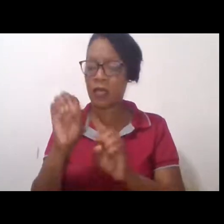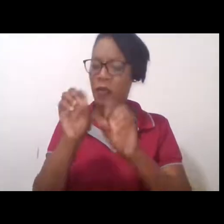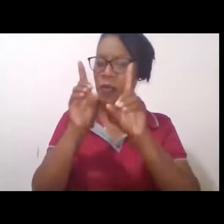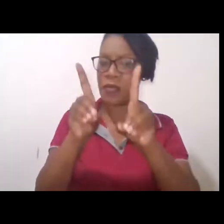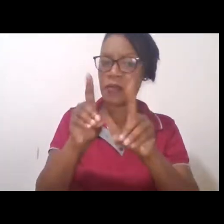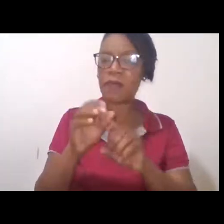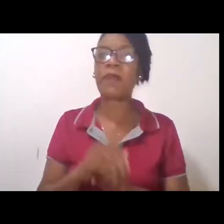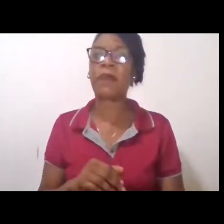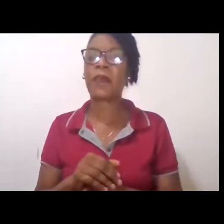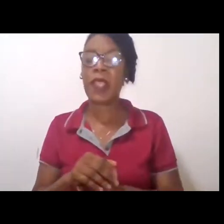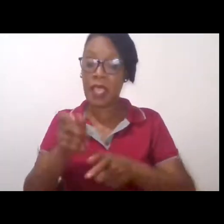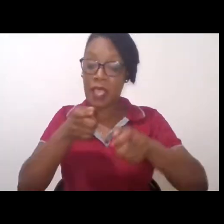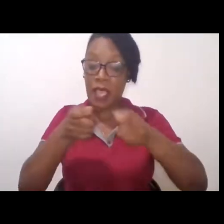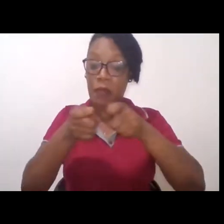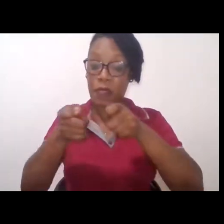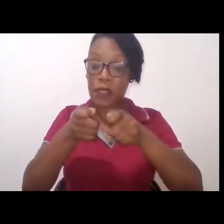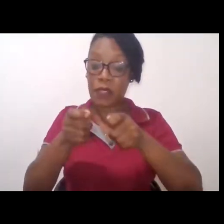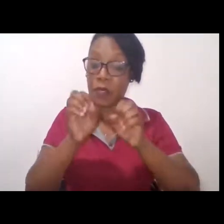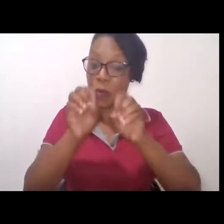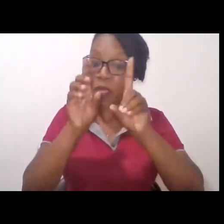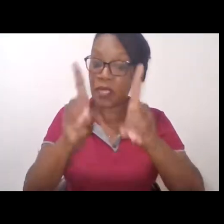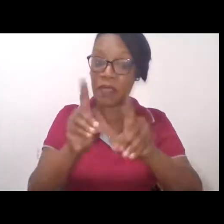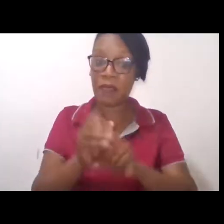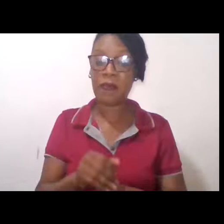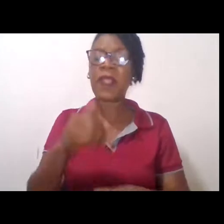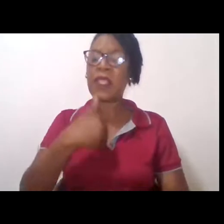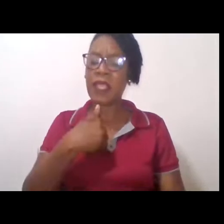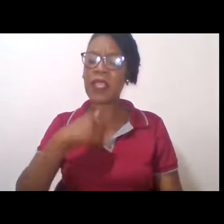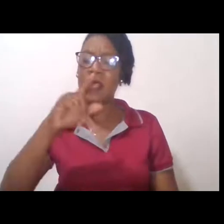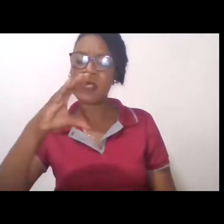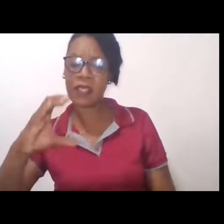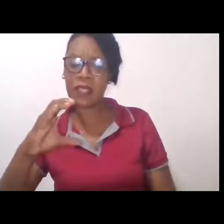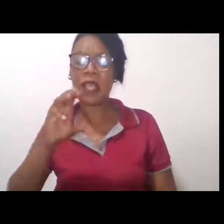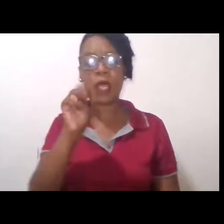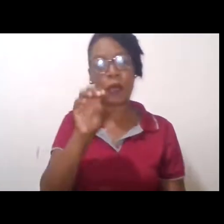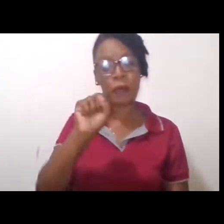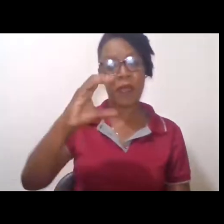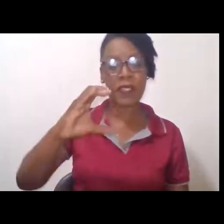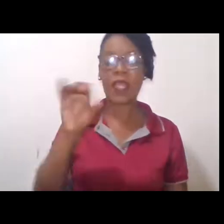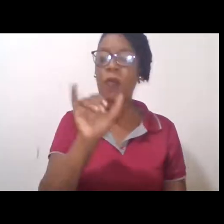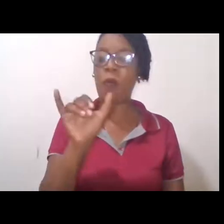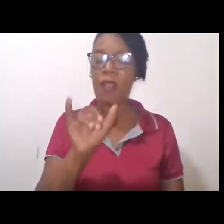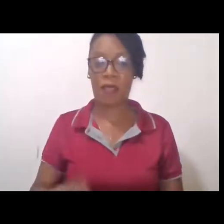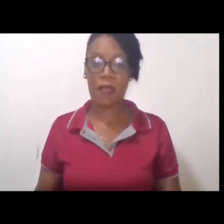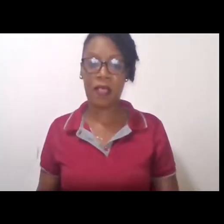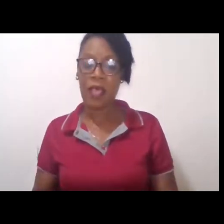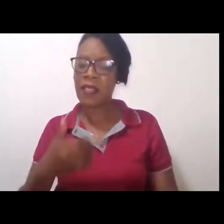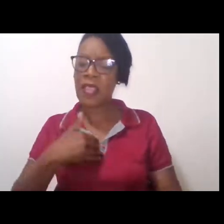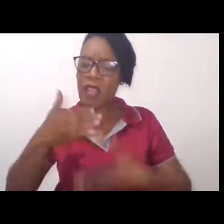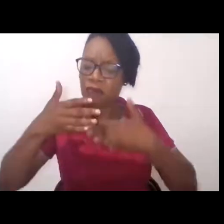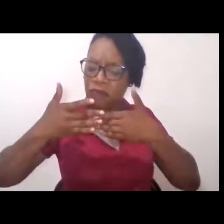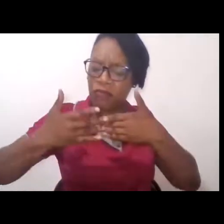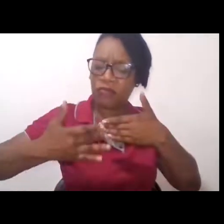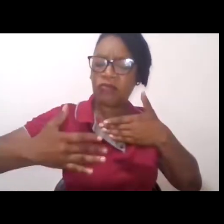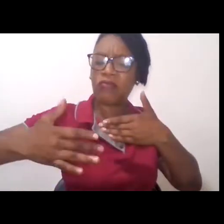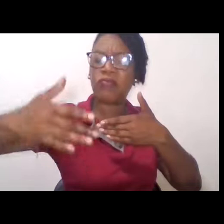con mención en administración educativa, también su licenciatura y su maestría. Tiene una amplia trayectoria en